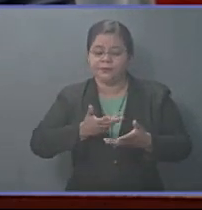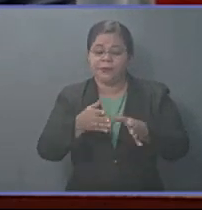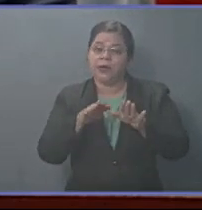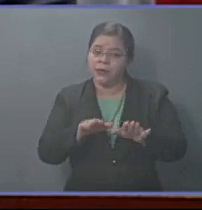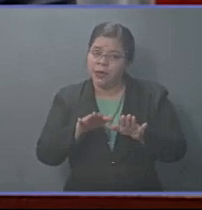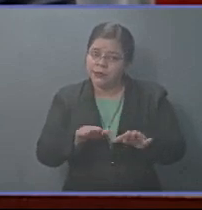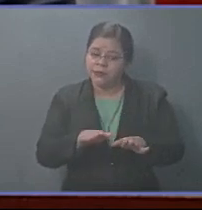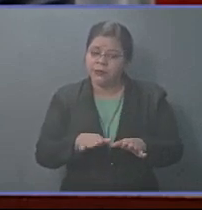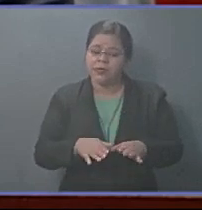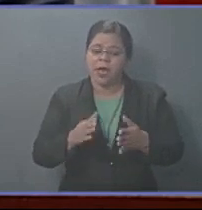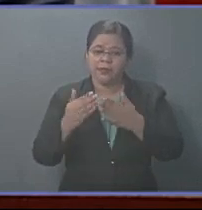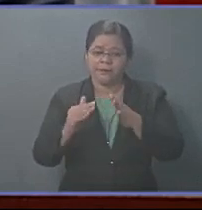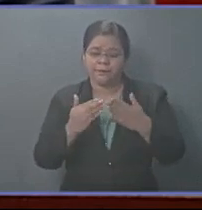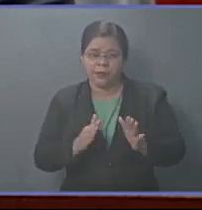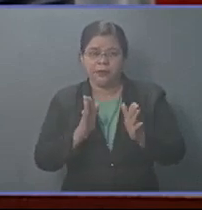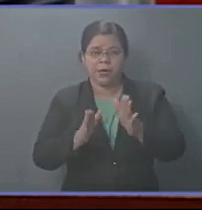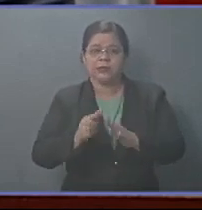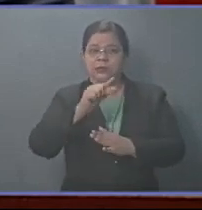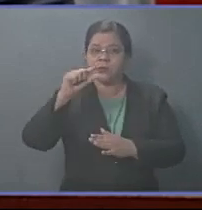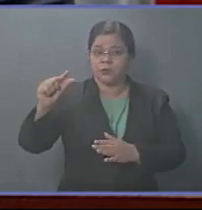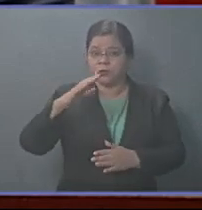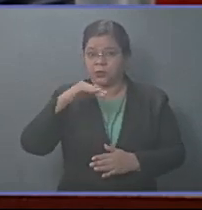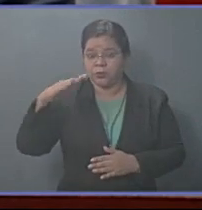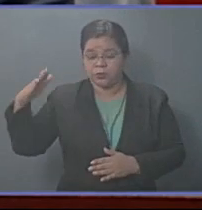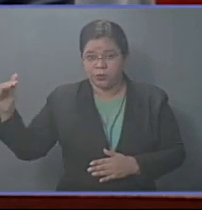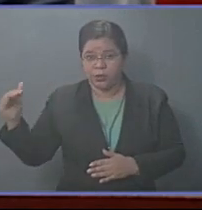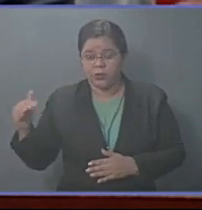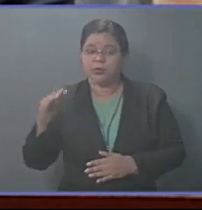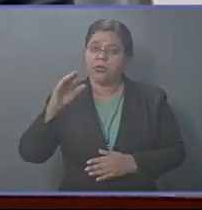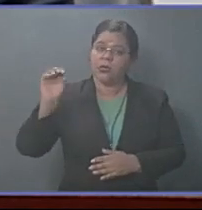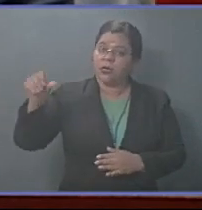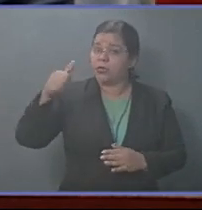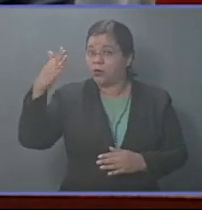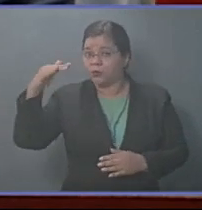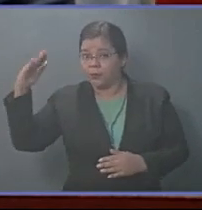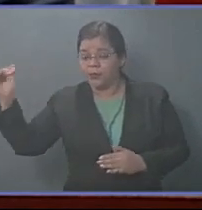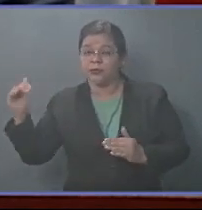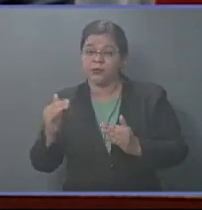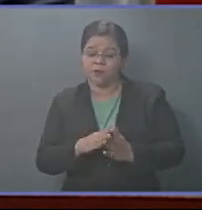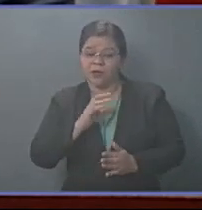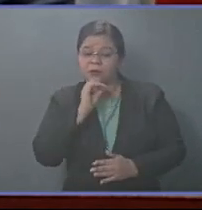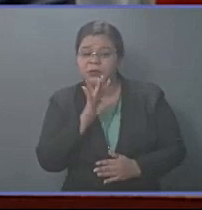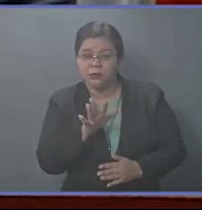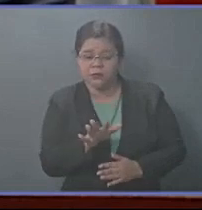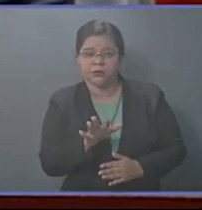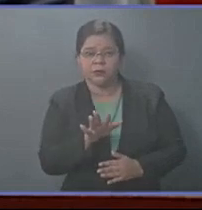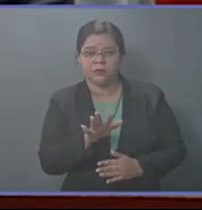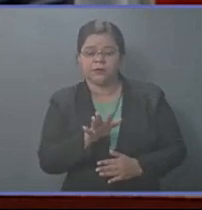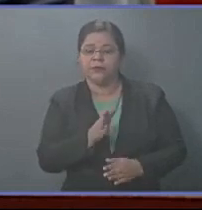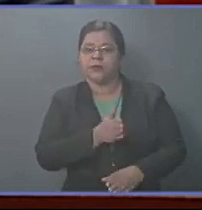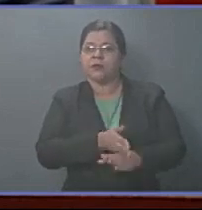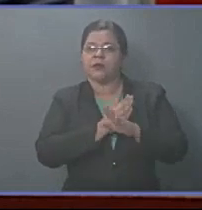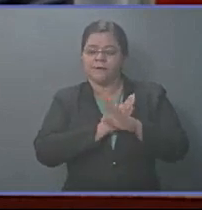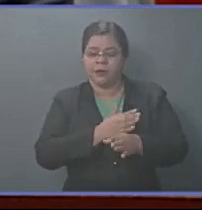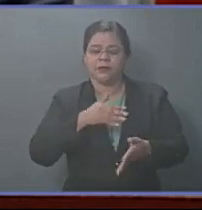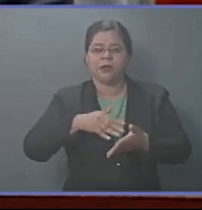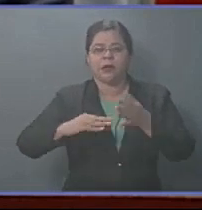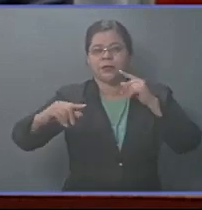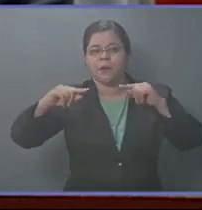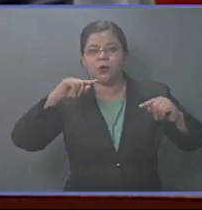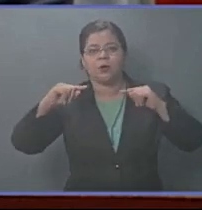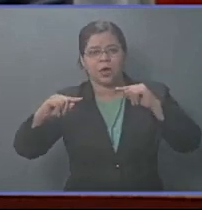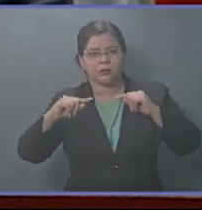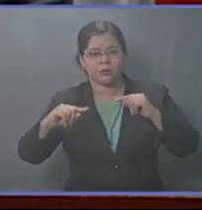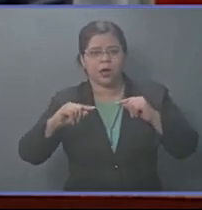a las diversas entidades nacionales e internacionales que se han pronunciado en defensa de la democracia y